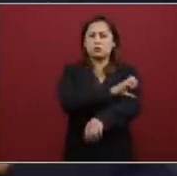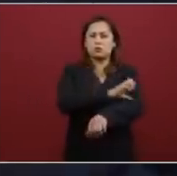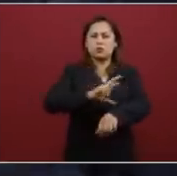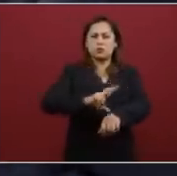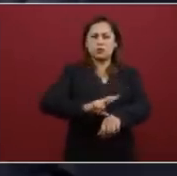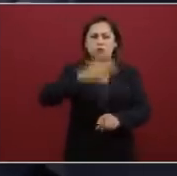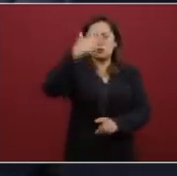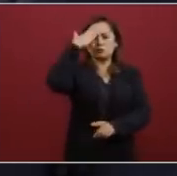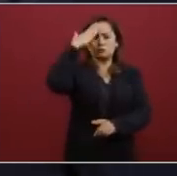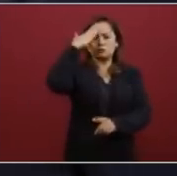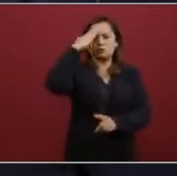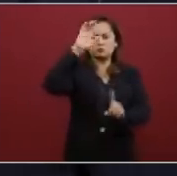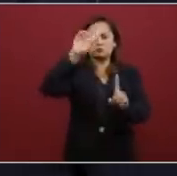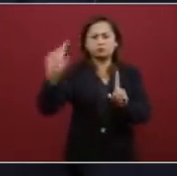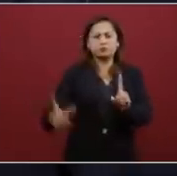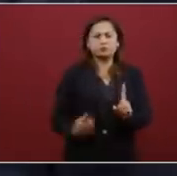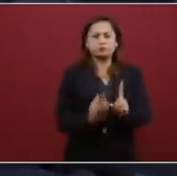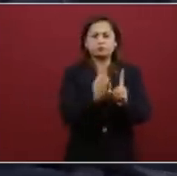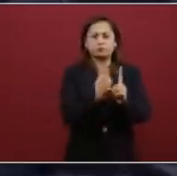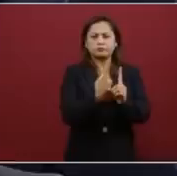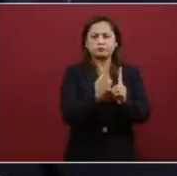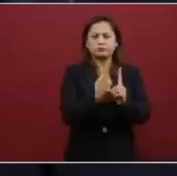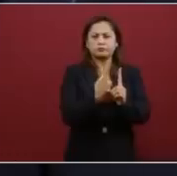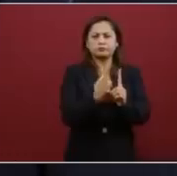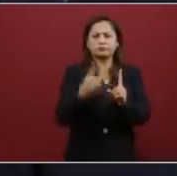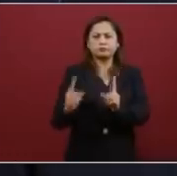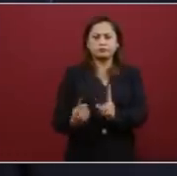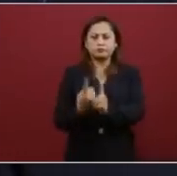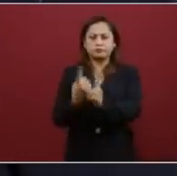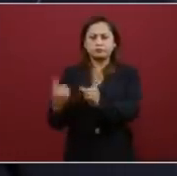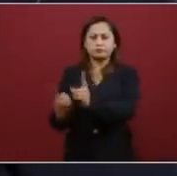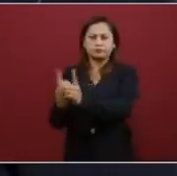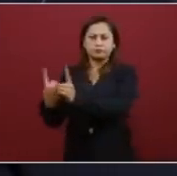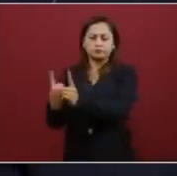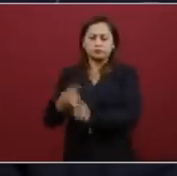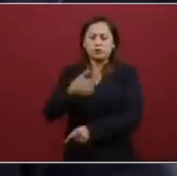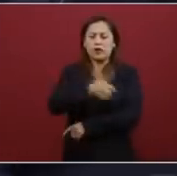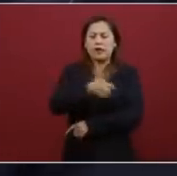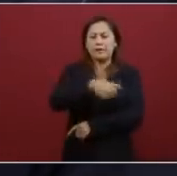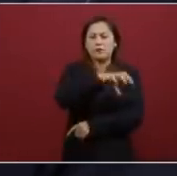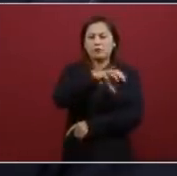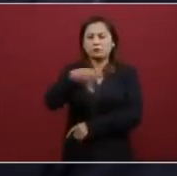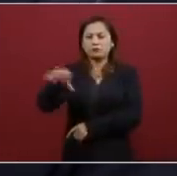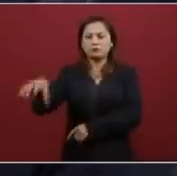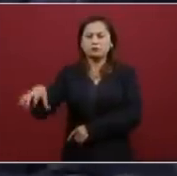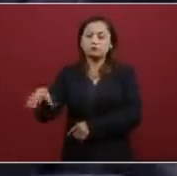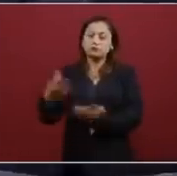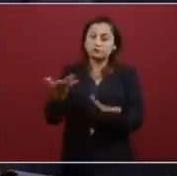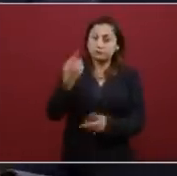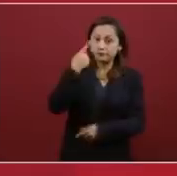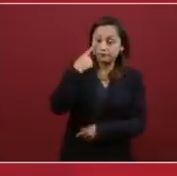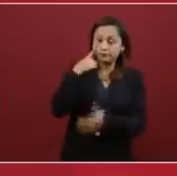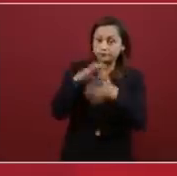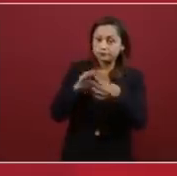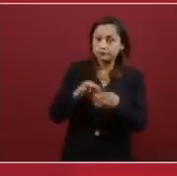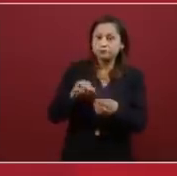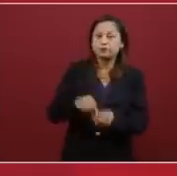un representante, uno, de cada gabinete, o sea, es uno y cuatro.